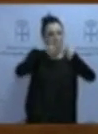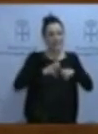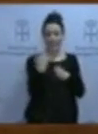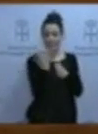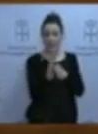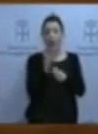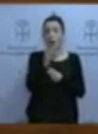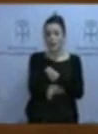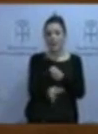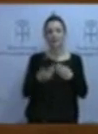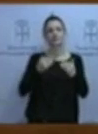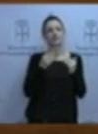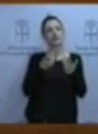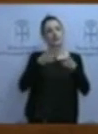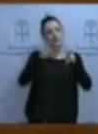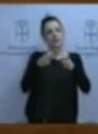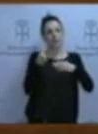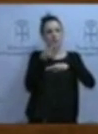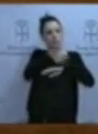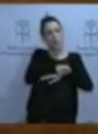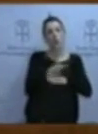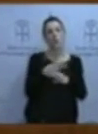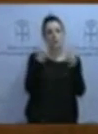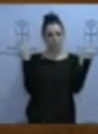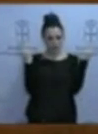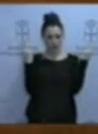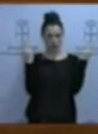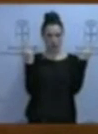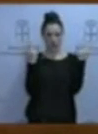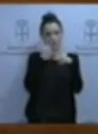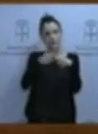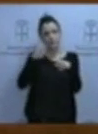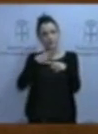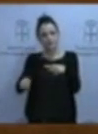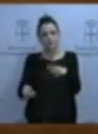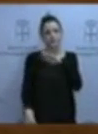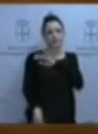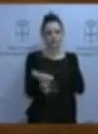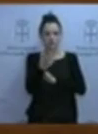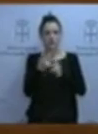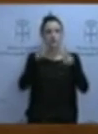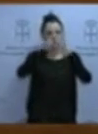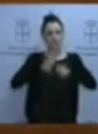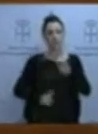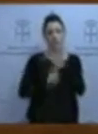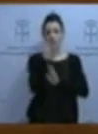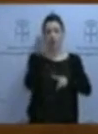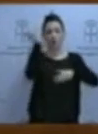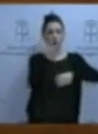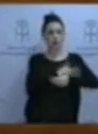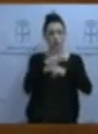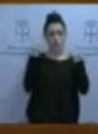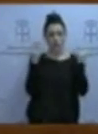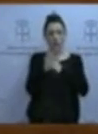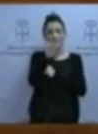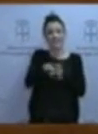la rentabilidad pública de las patentes obtenidas a través de la investigación desarrollada con fondos públicos, y aquí habría que